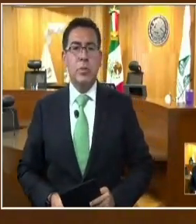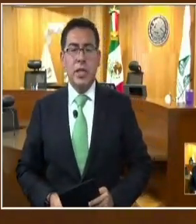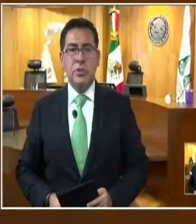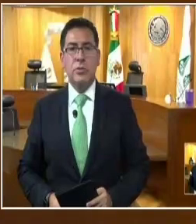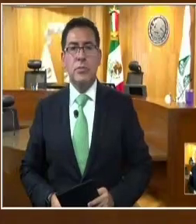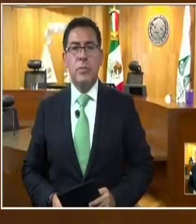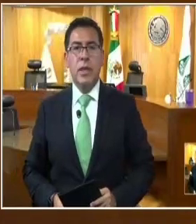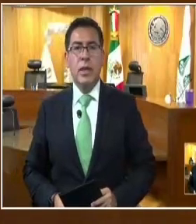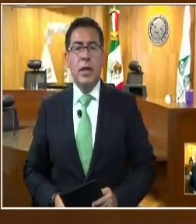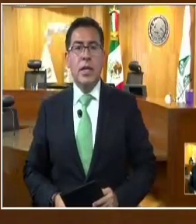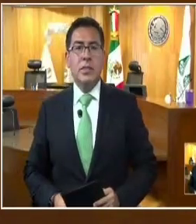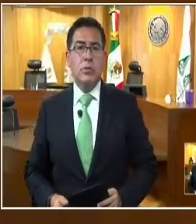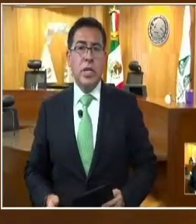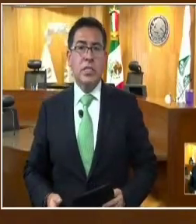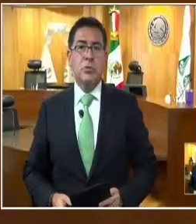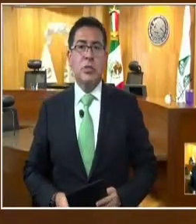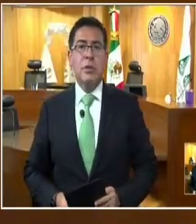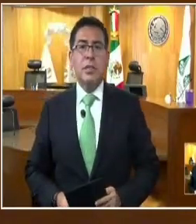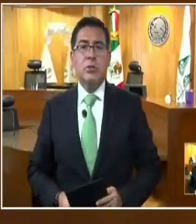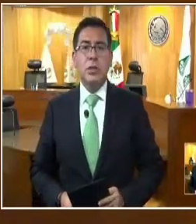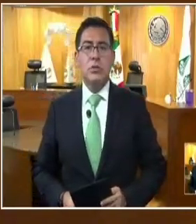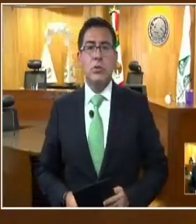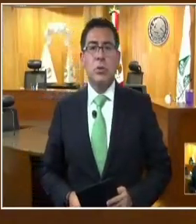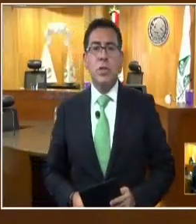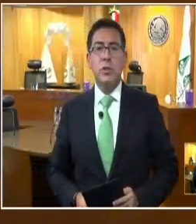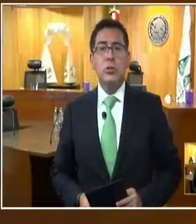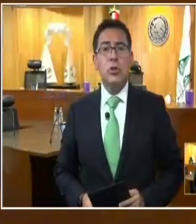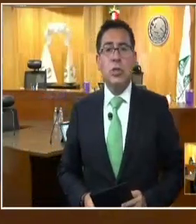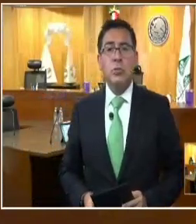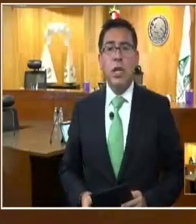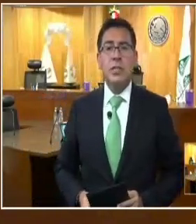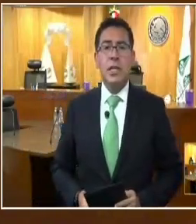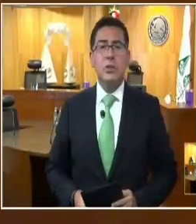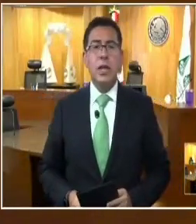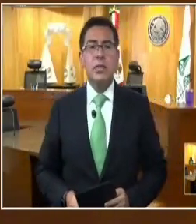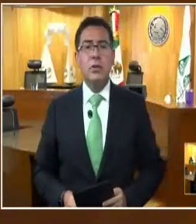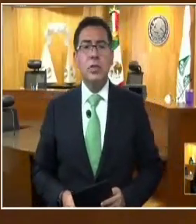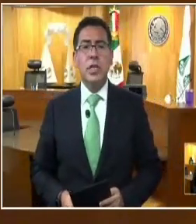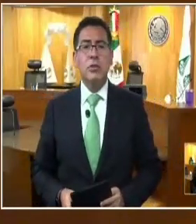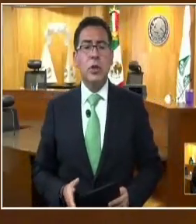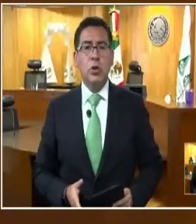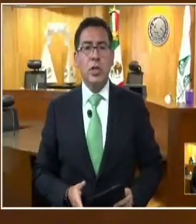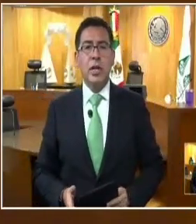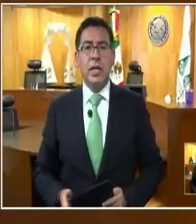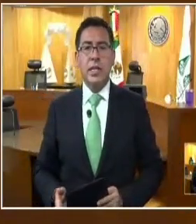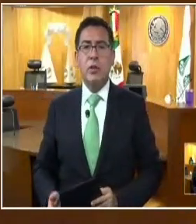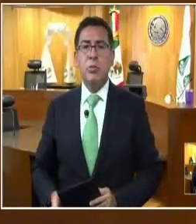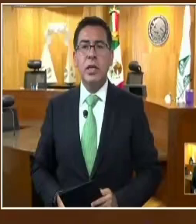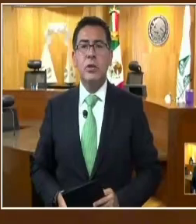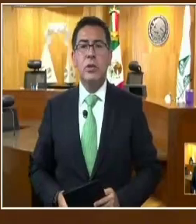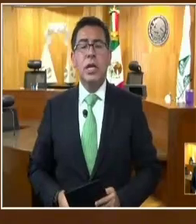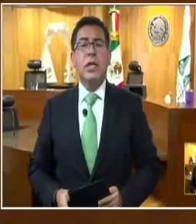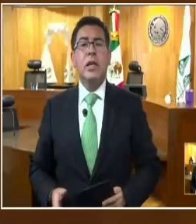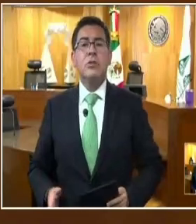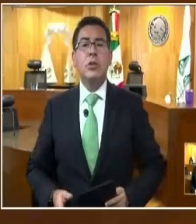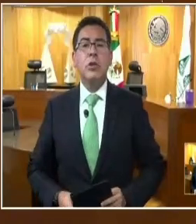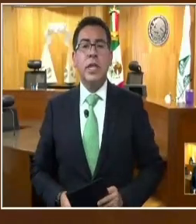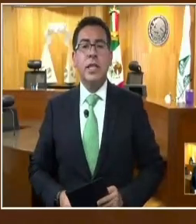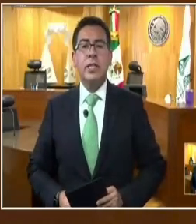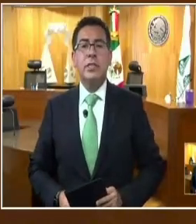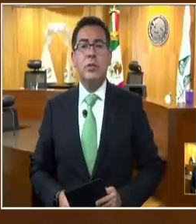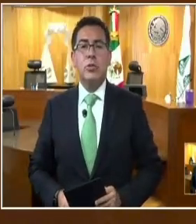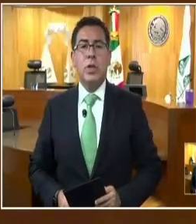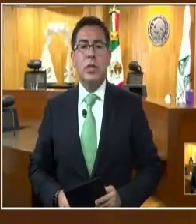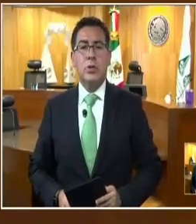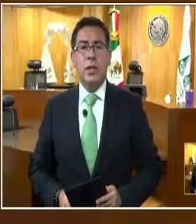apelación las autoridades responsables de los actos controvertidos son los tribunales electorales de los estados de Colima Querétaro y México y el consejo general del